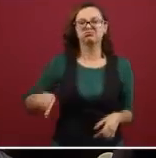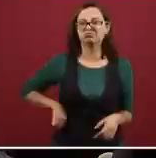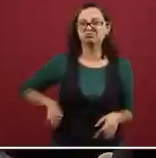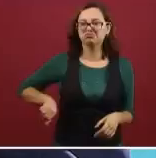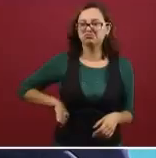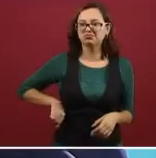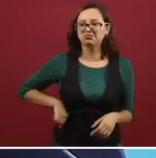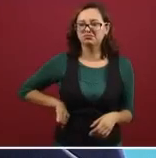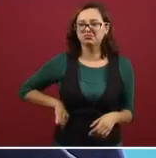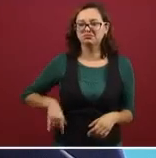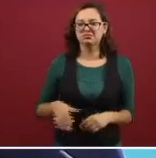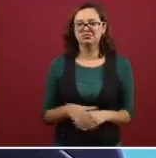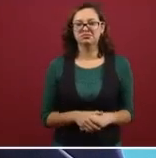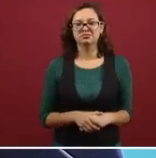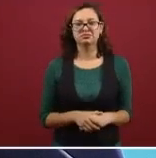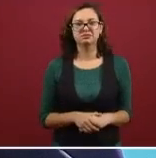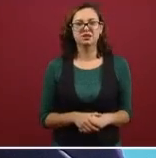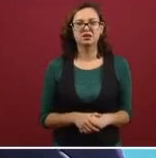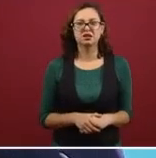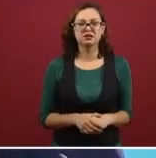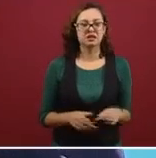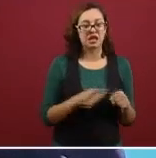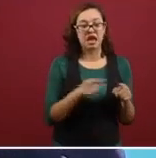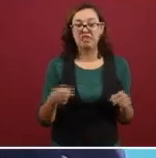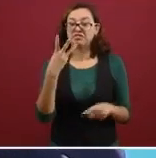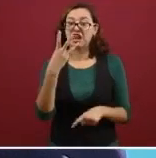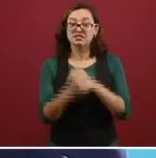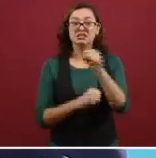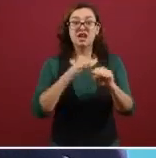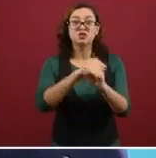Aumentan al doble la deuda en 3 años,